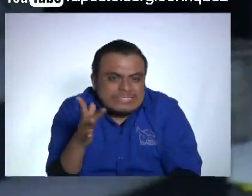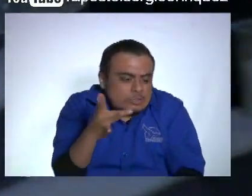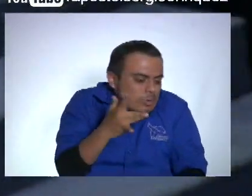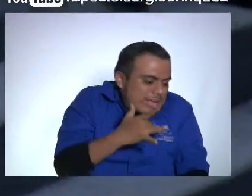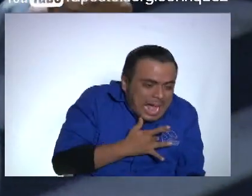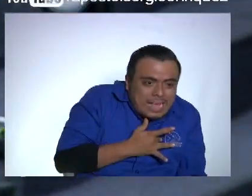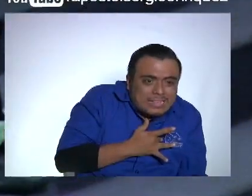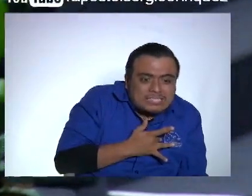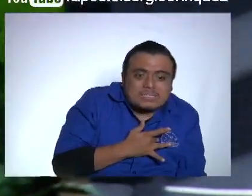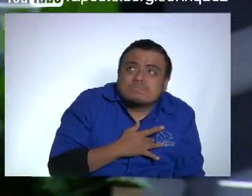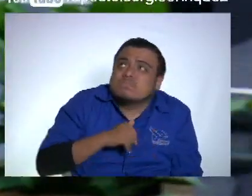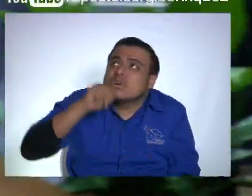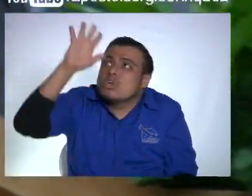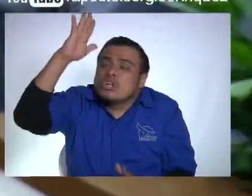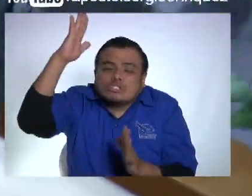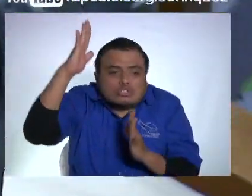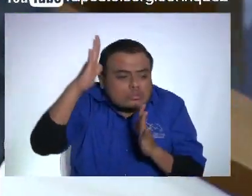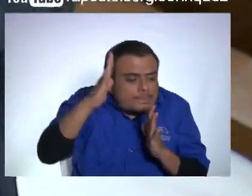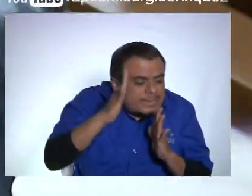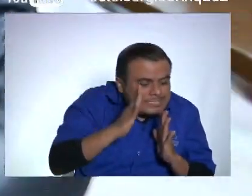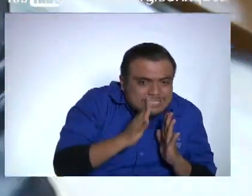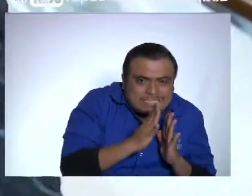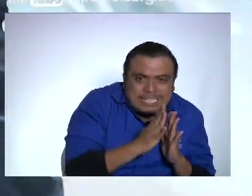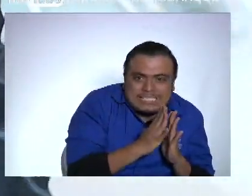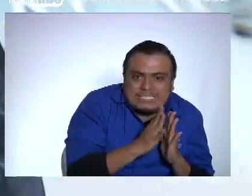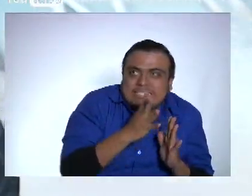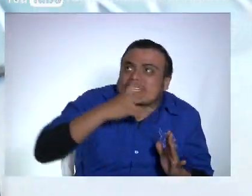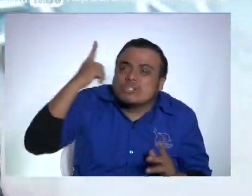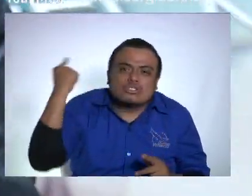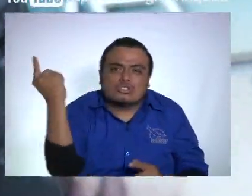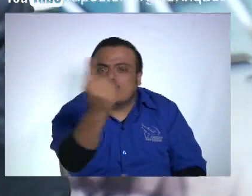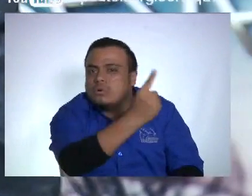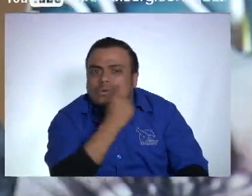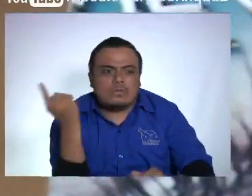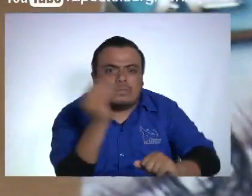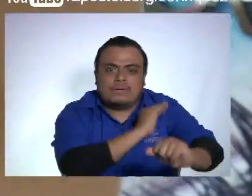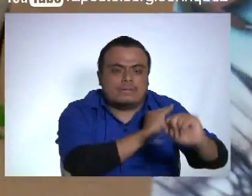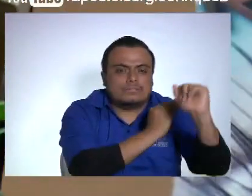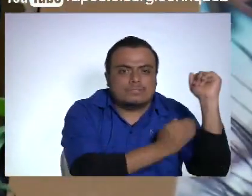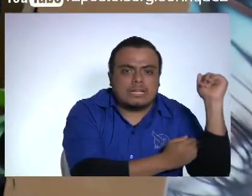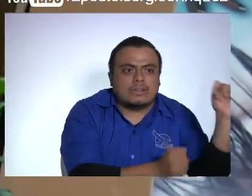la presencia del Dios Todopoderoso.